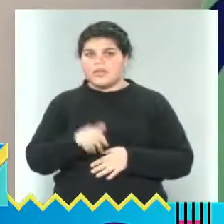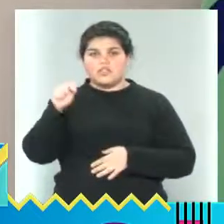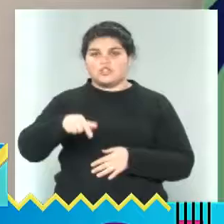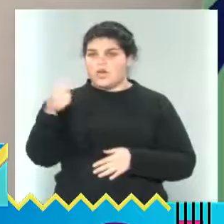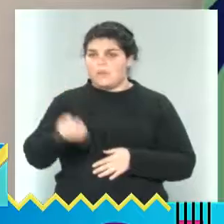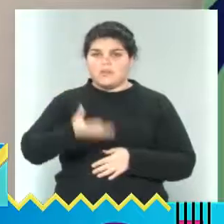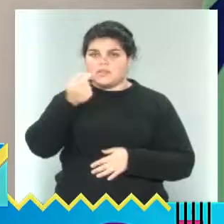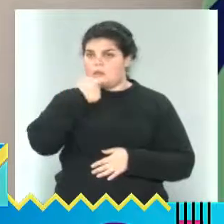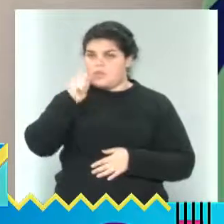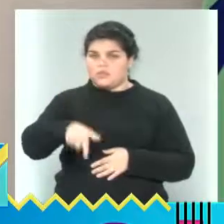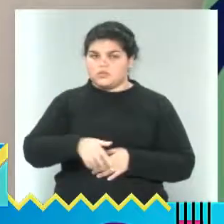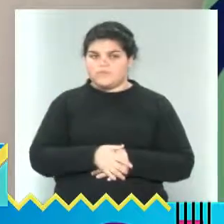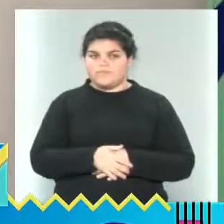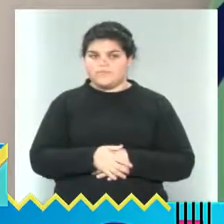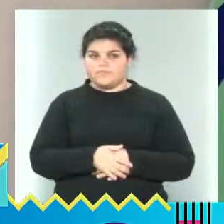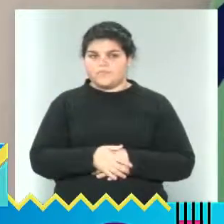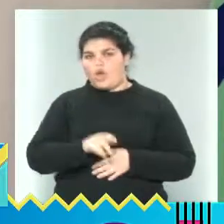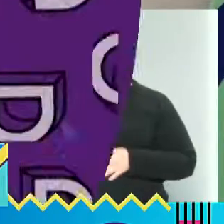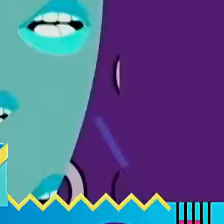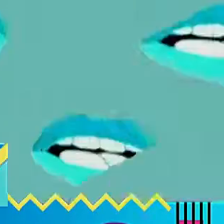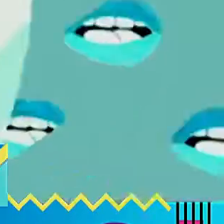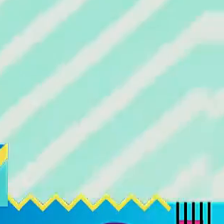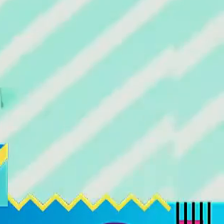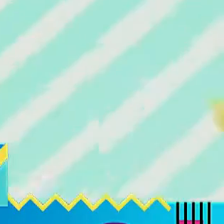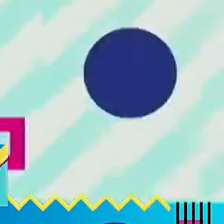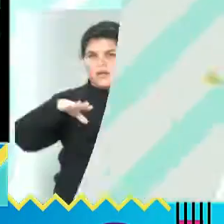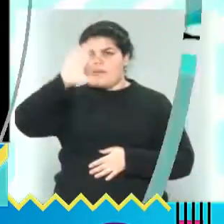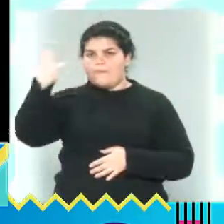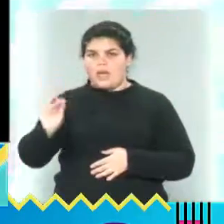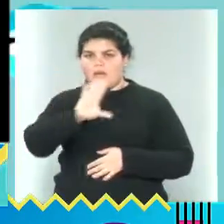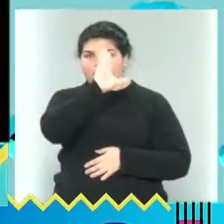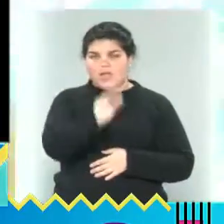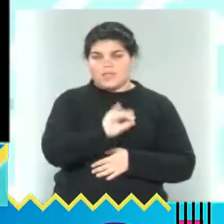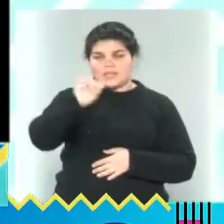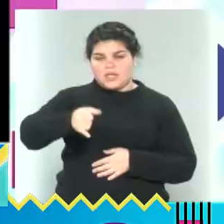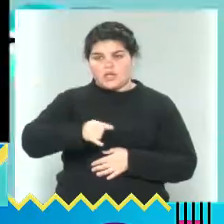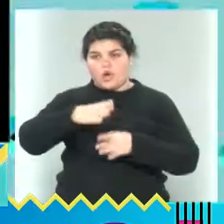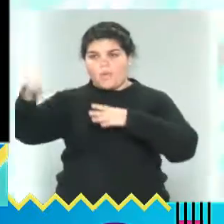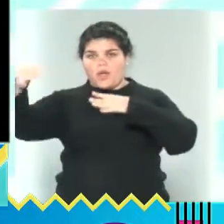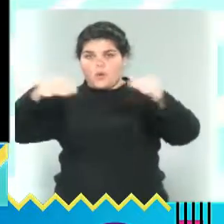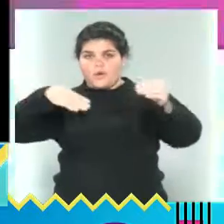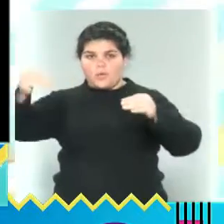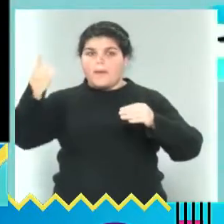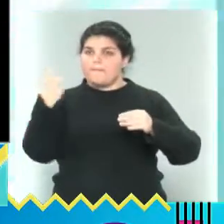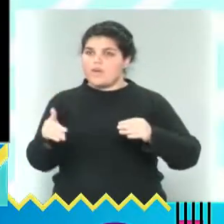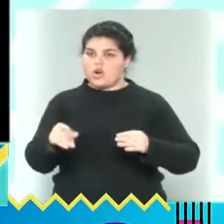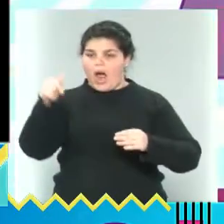particular. O sea, se replica en muchos otros lugares del país algo similar, pero con la intensidad, con la